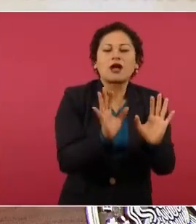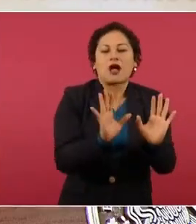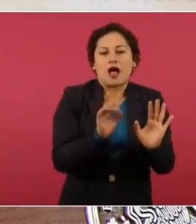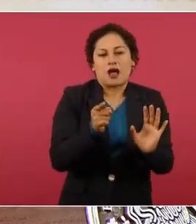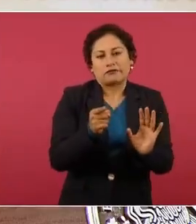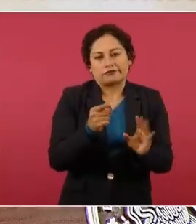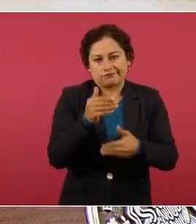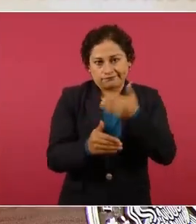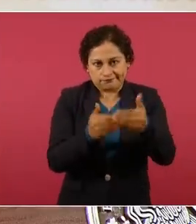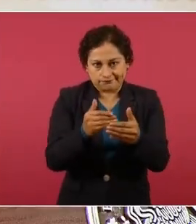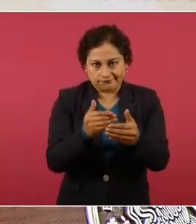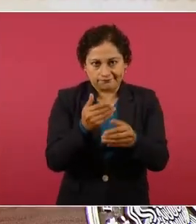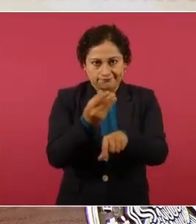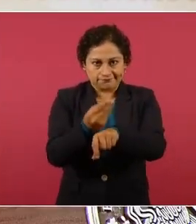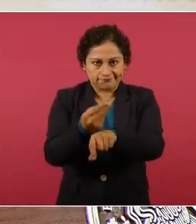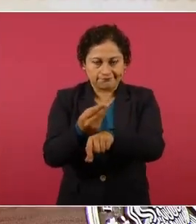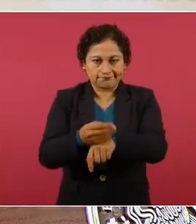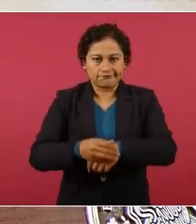Ya